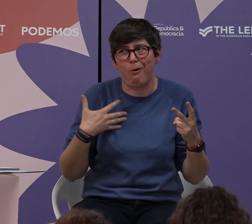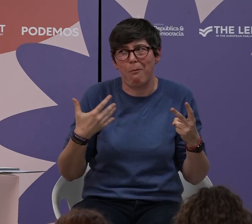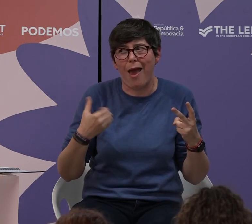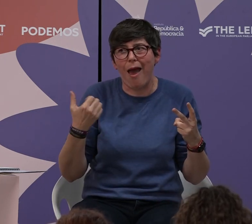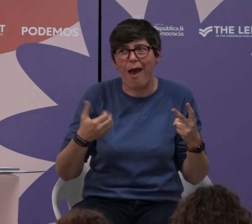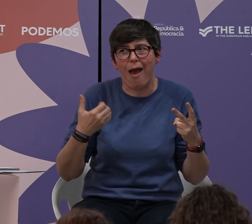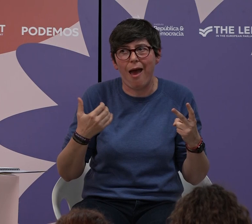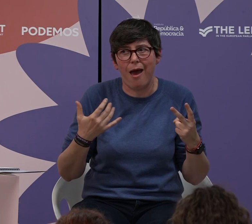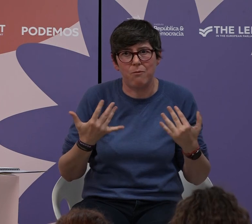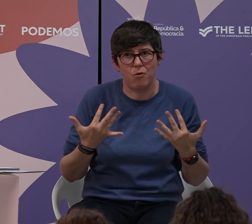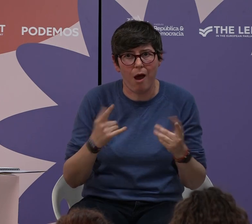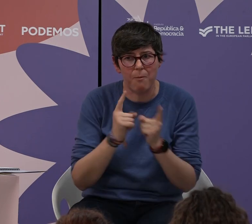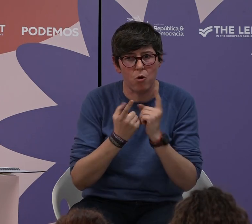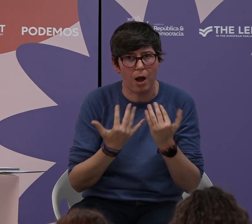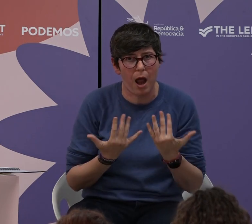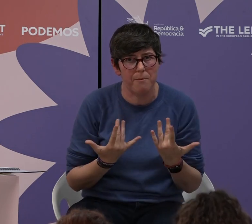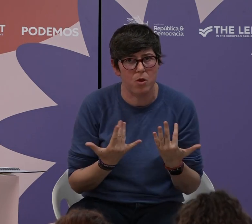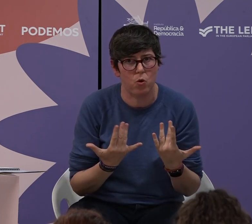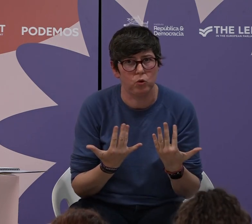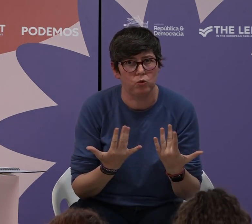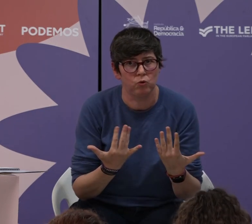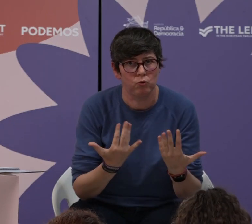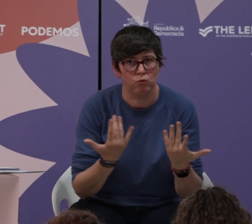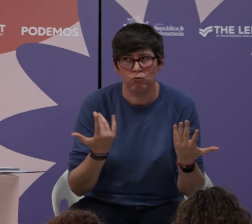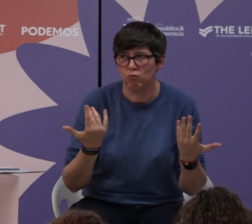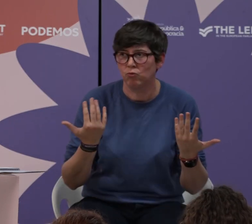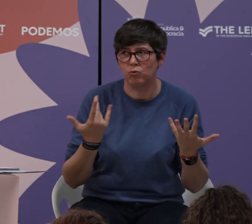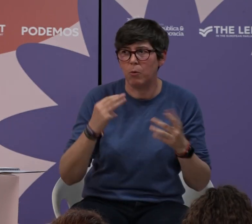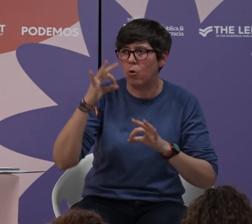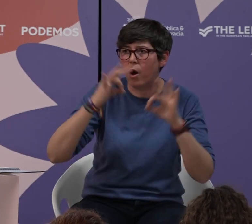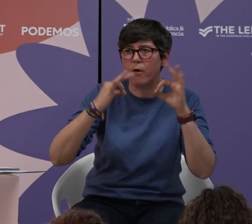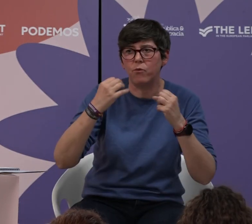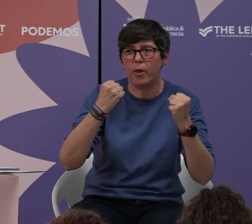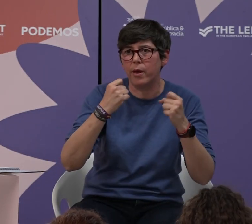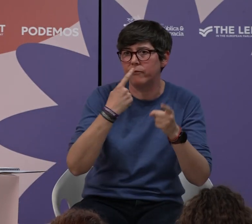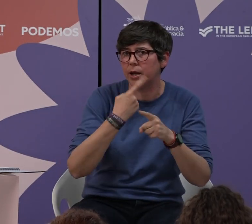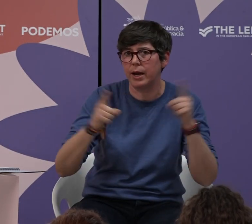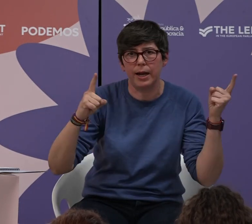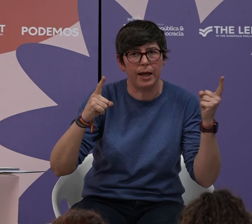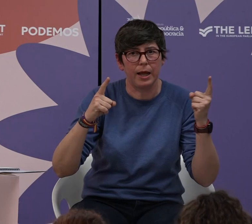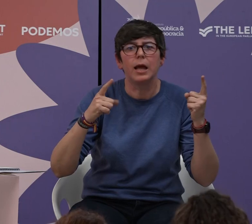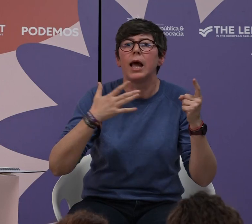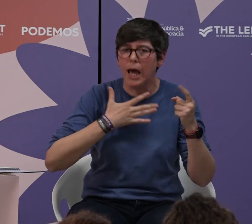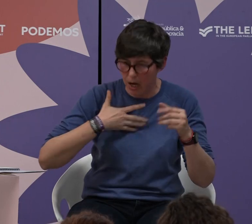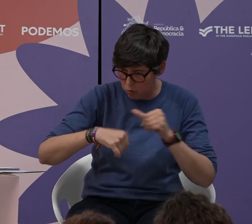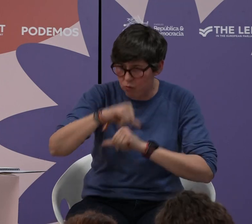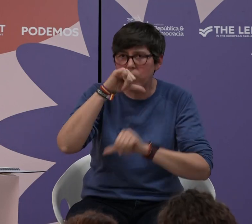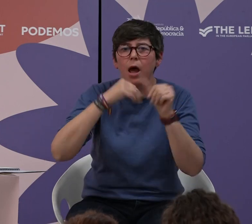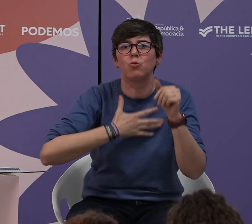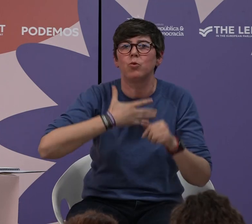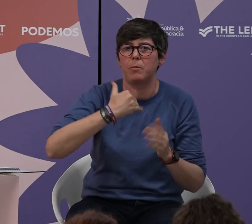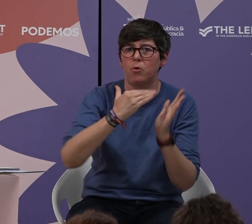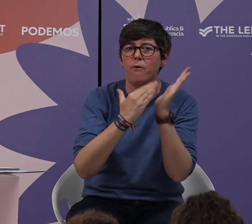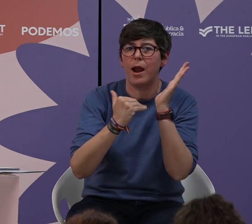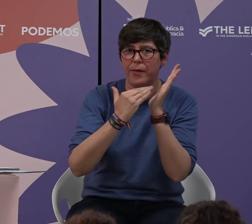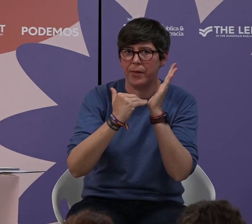ahora es decir queremos más y queremos más cambios y de forma mucha más rápida y para ello necesitamos una